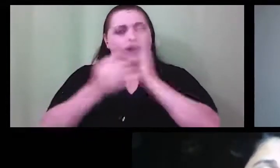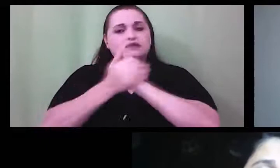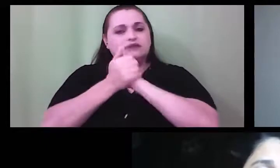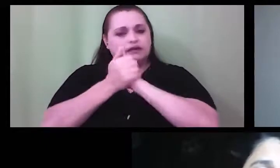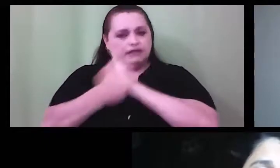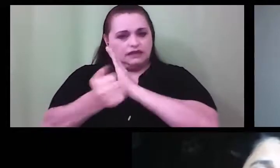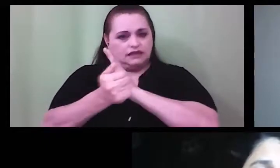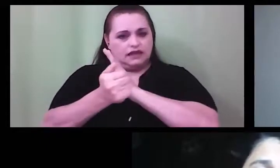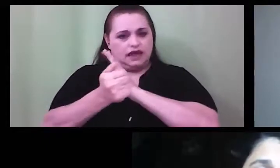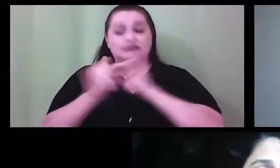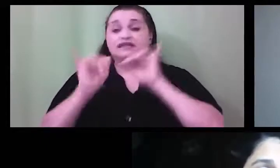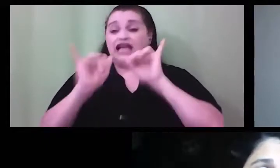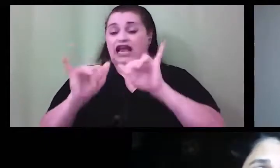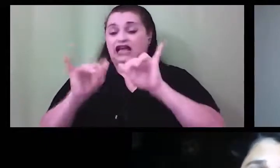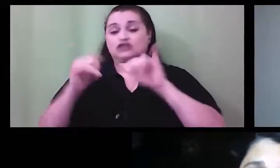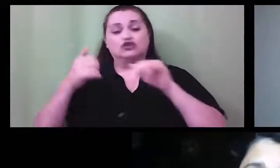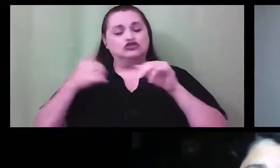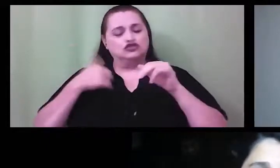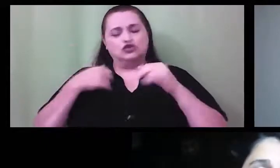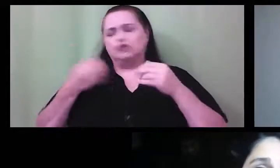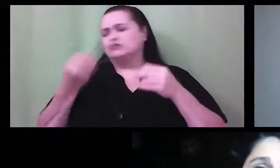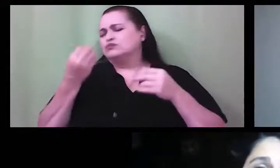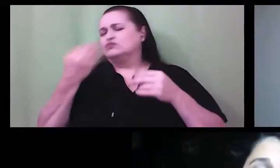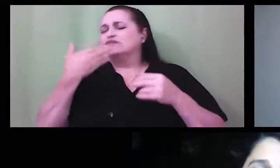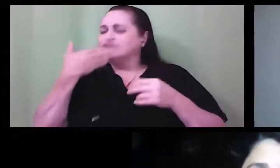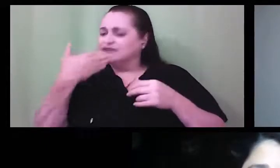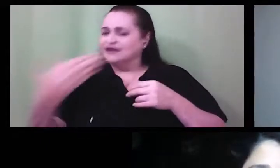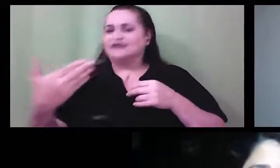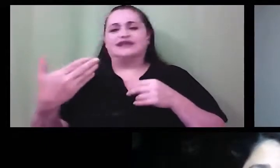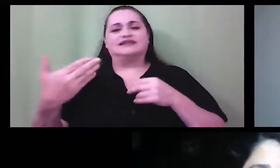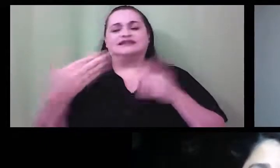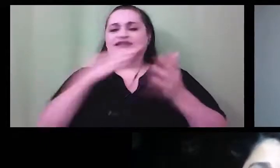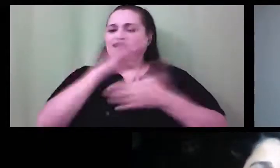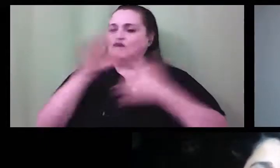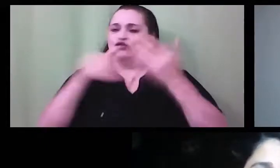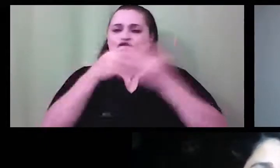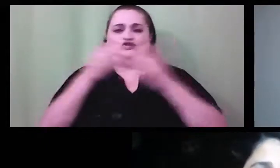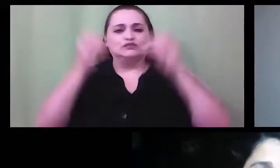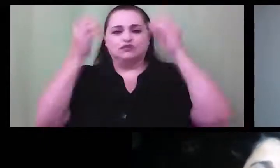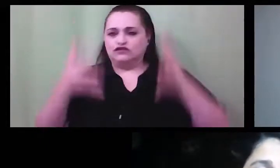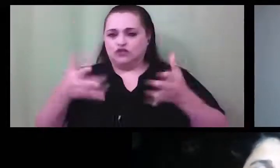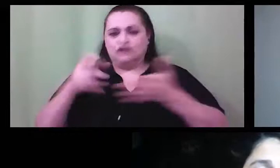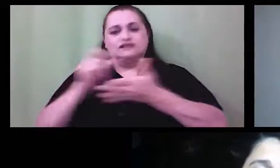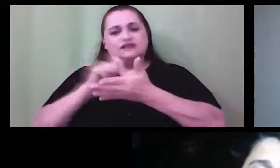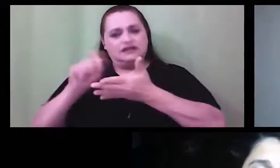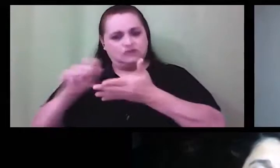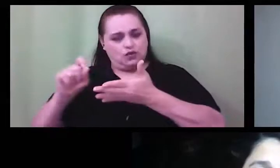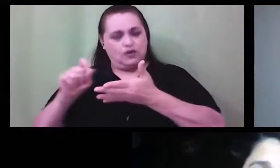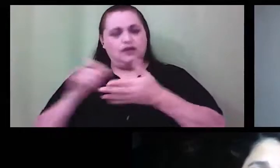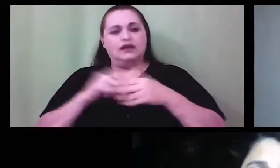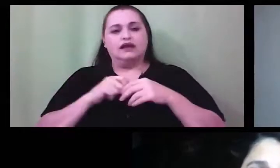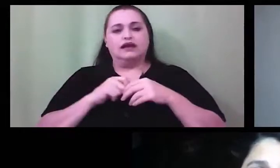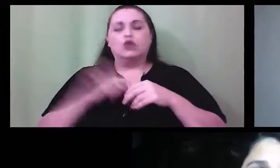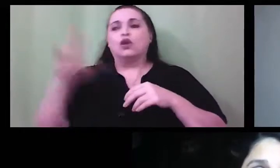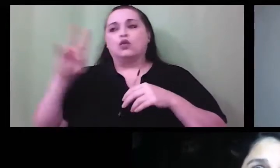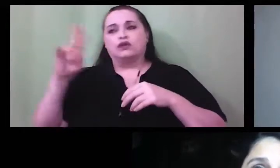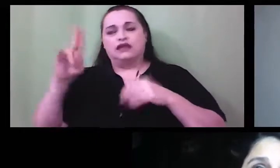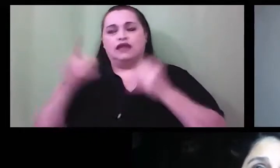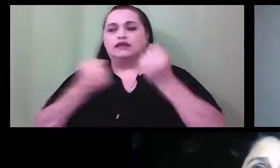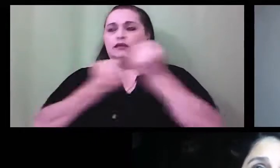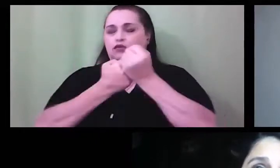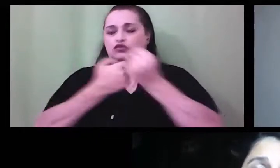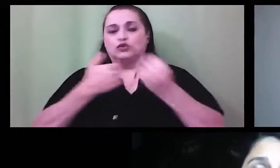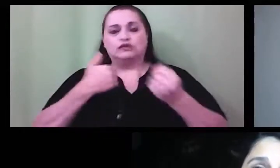Y en eso yo estoy infinitamente agradecida con todos los profesores en la escuela y con la unidad de apoyo que